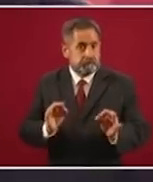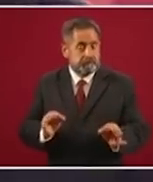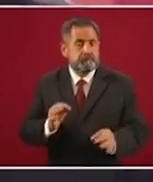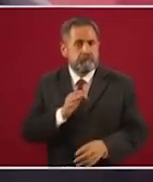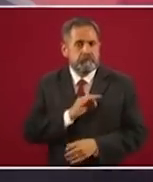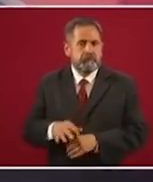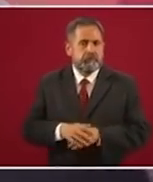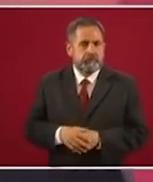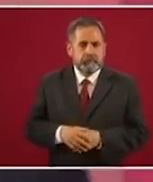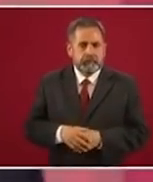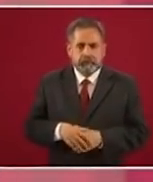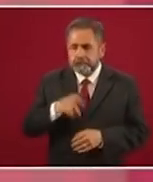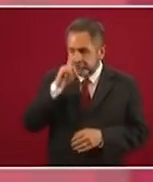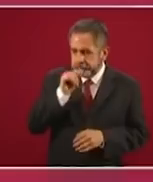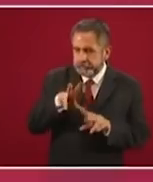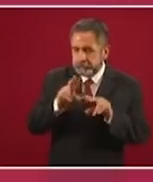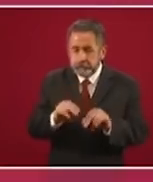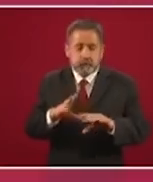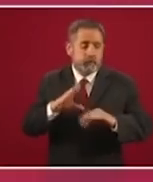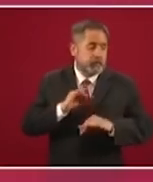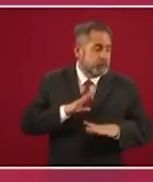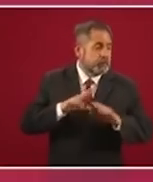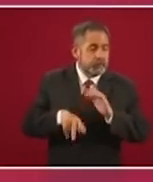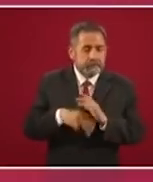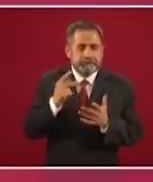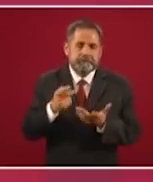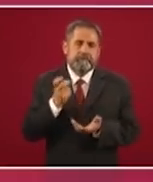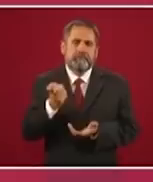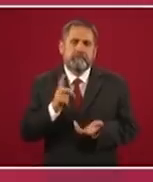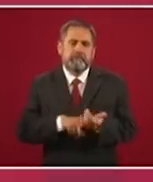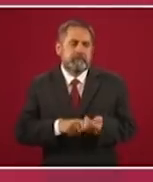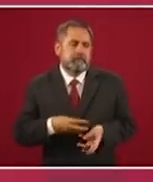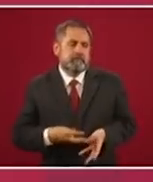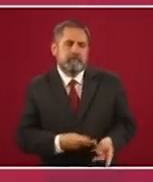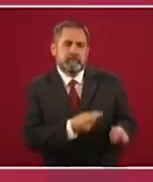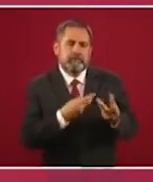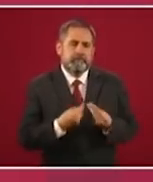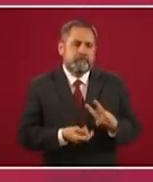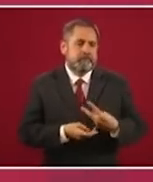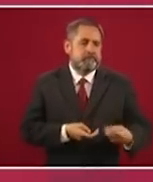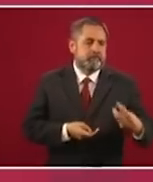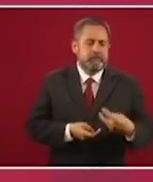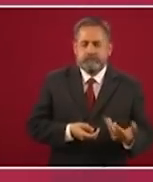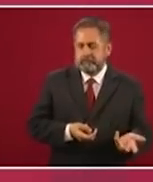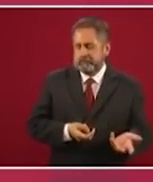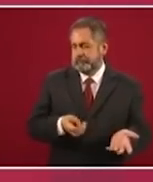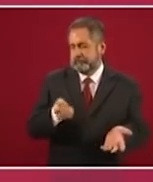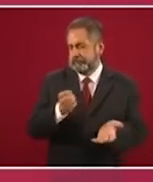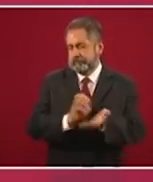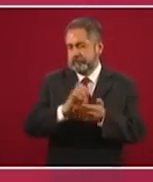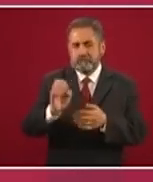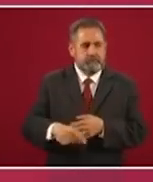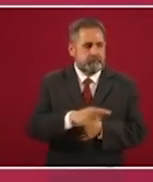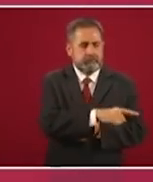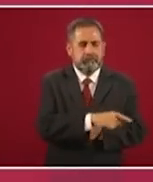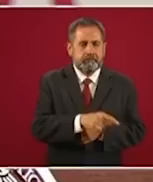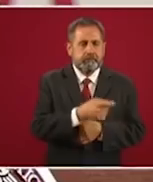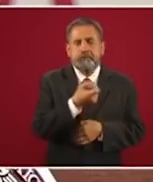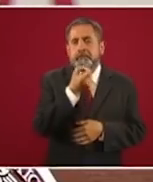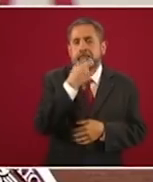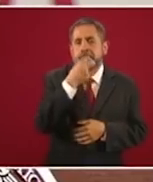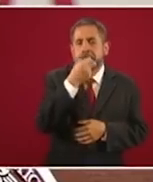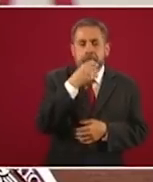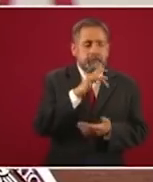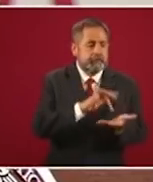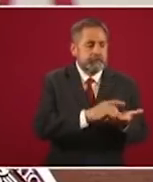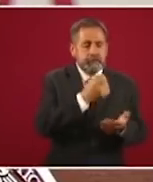No alcanza si una pastilla o una caja de pastillas